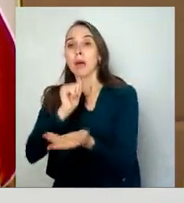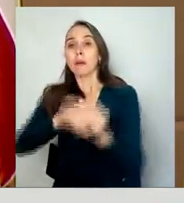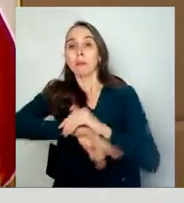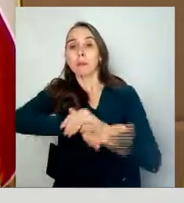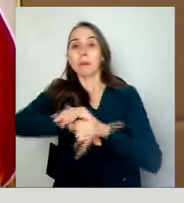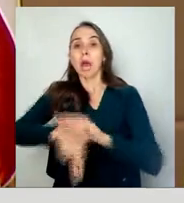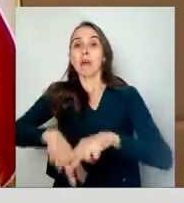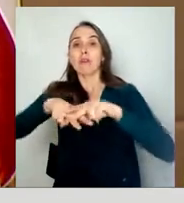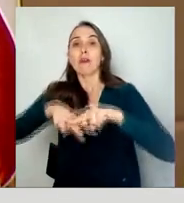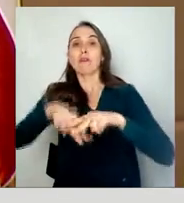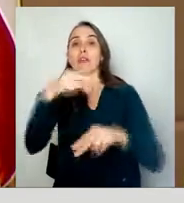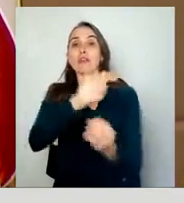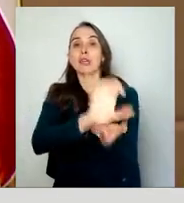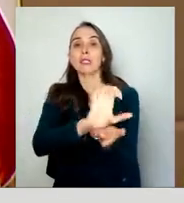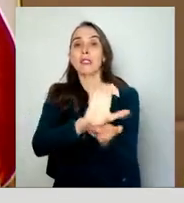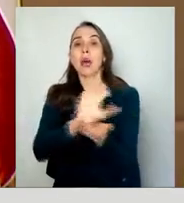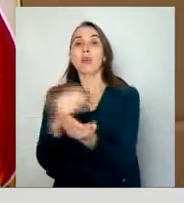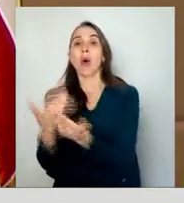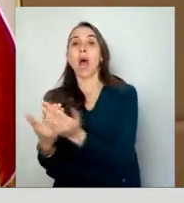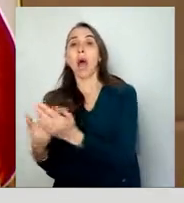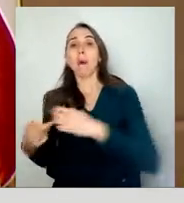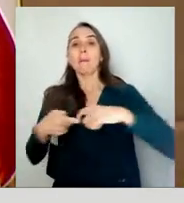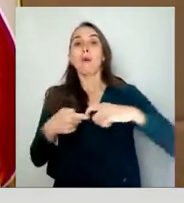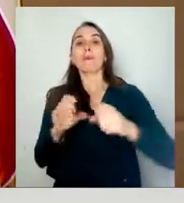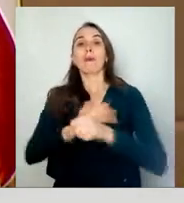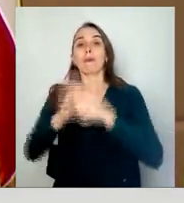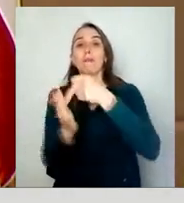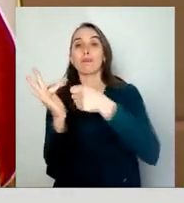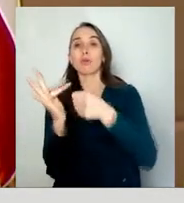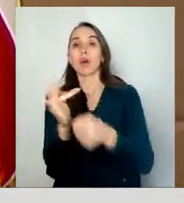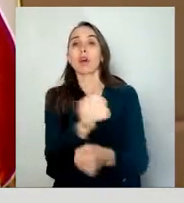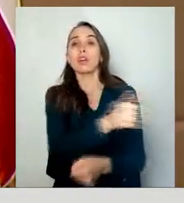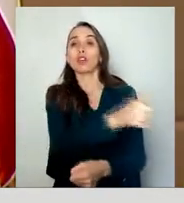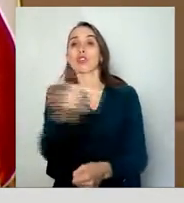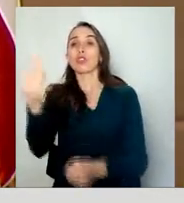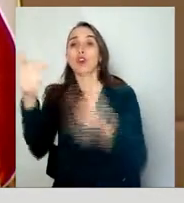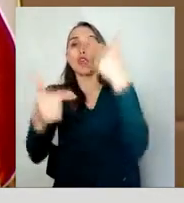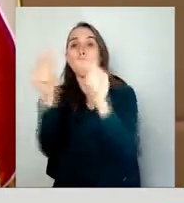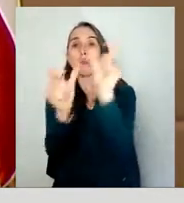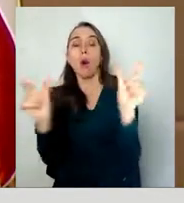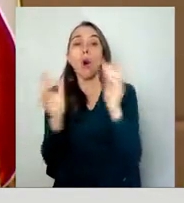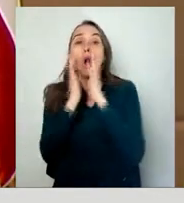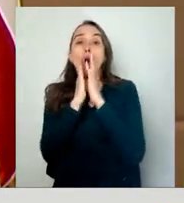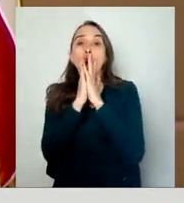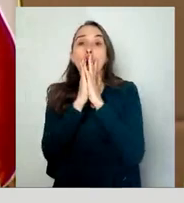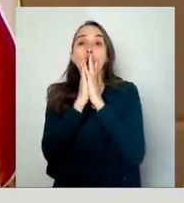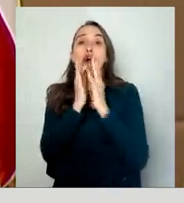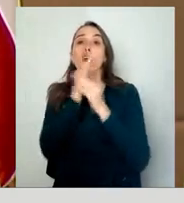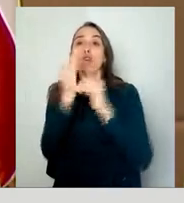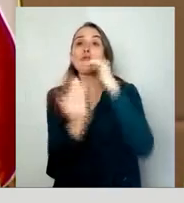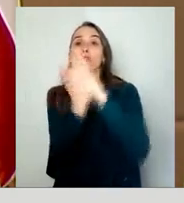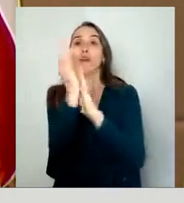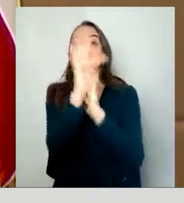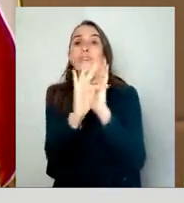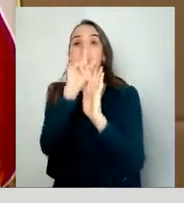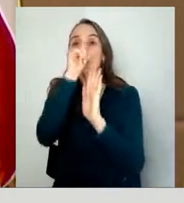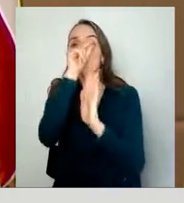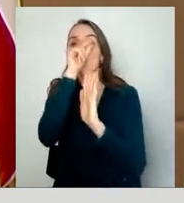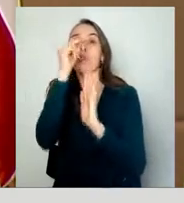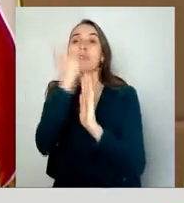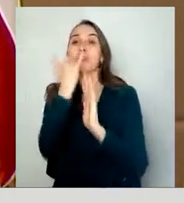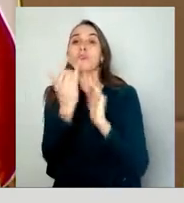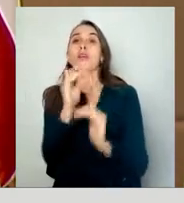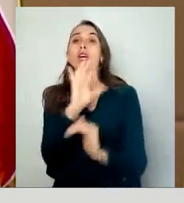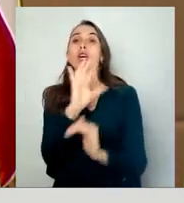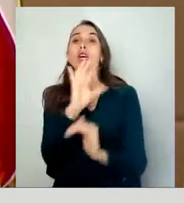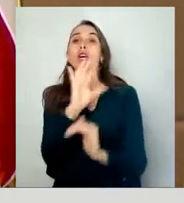fundaciones todos los políticos se han escandalizado lo han hecho saber en sus redes sociales no hay ningún político que en sus